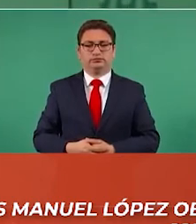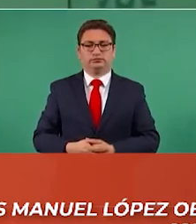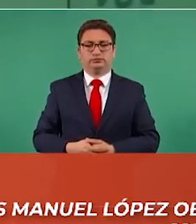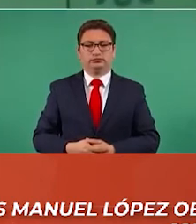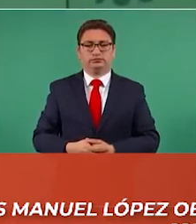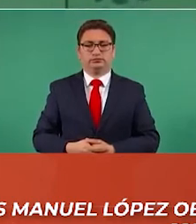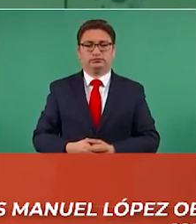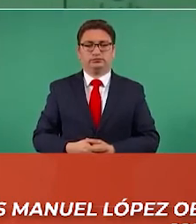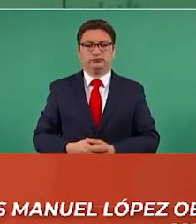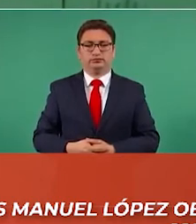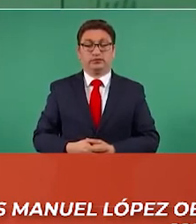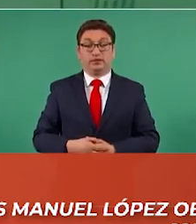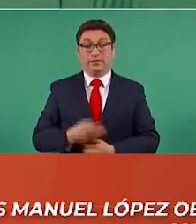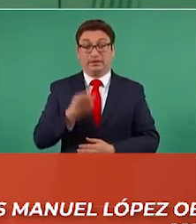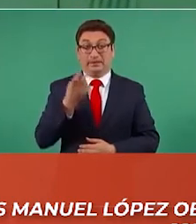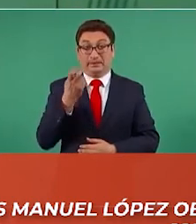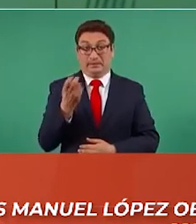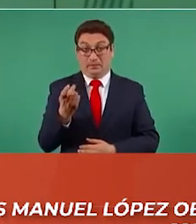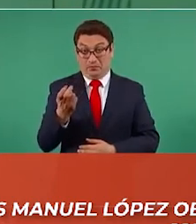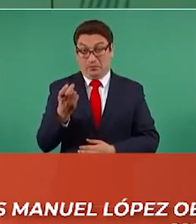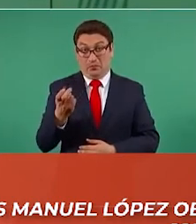se llevaron a cabo masacres,